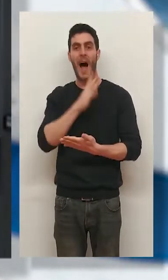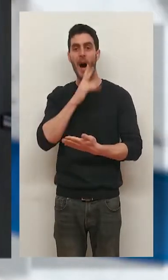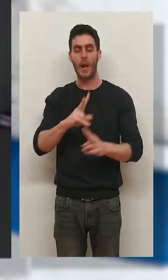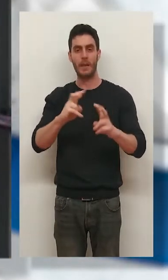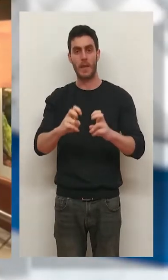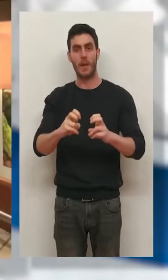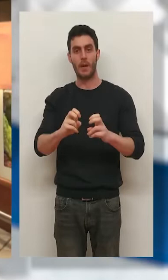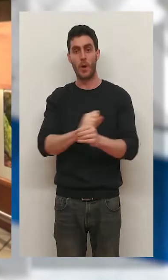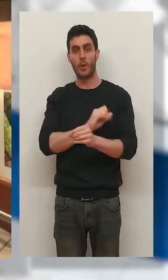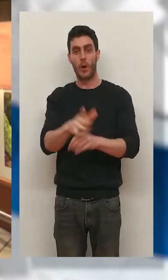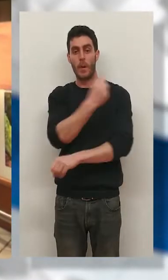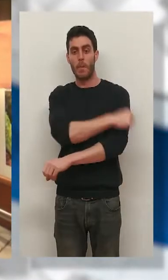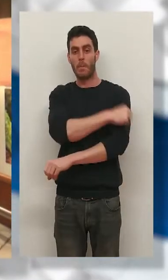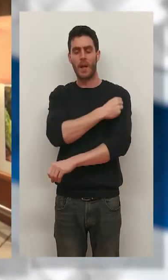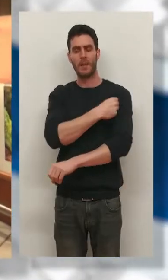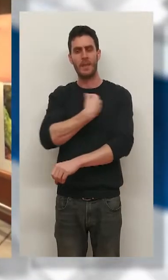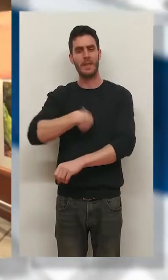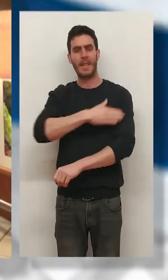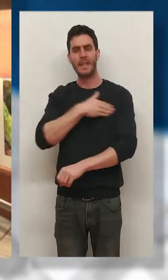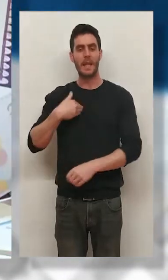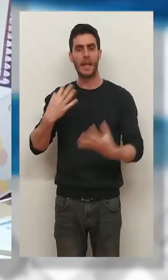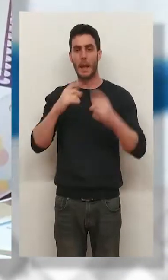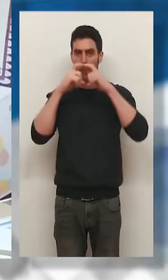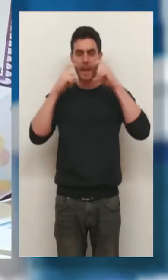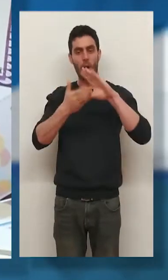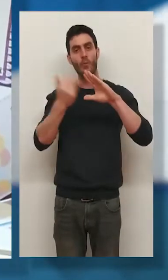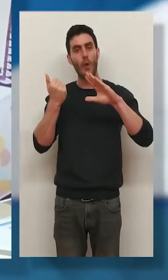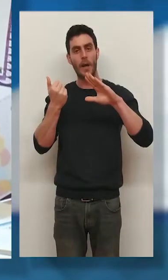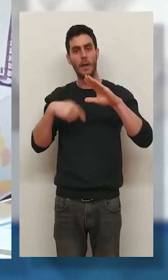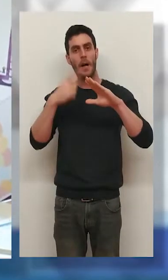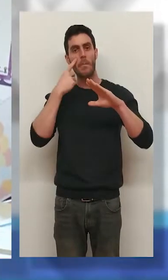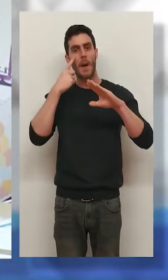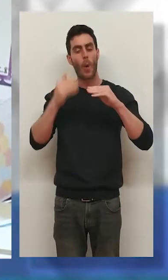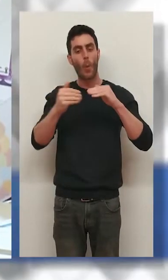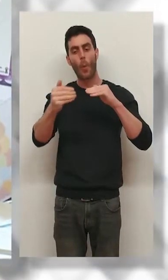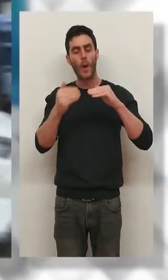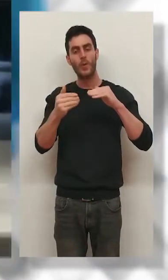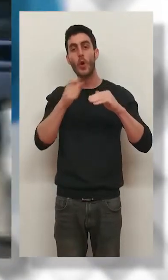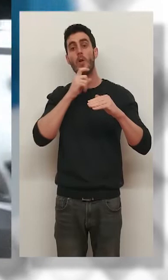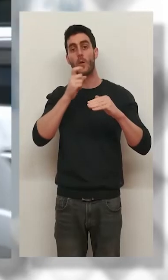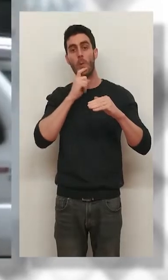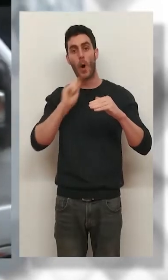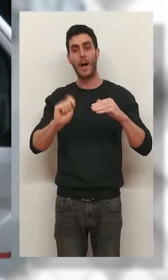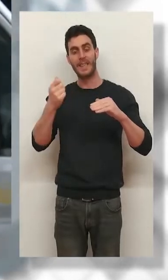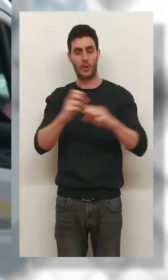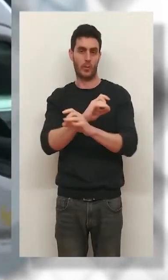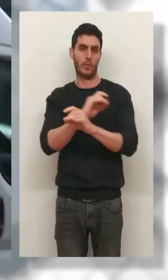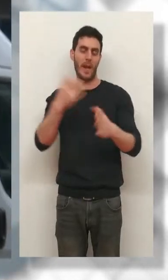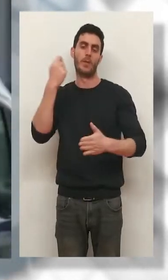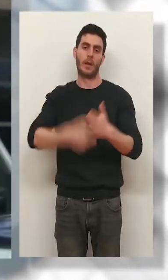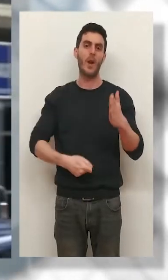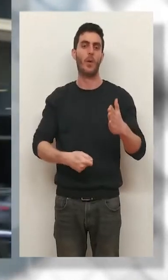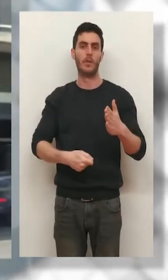de la pandemia, se plantea la retirada de las mascarillas a falta de saber el cuándo y el cómo. Una victoria, eso sí, muy